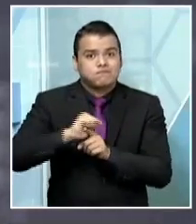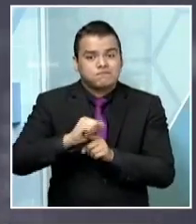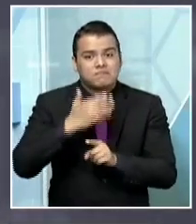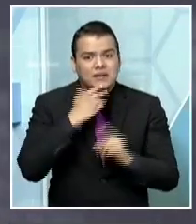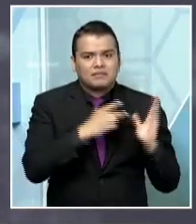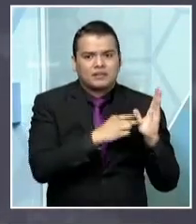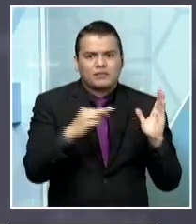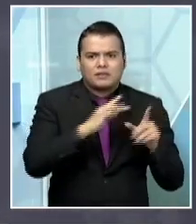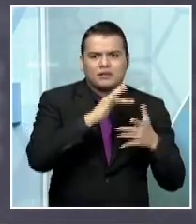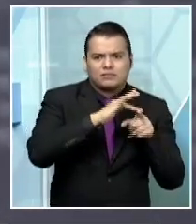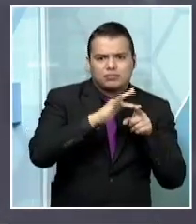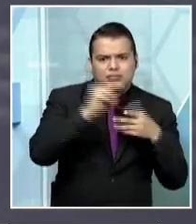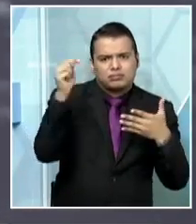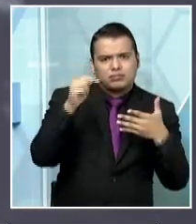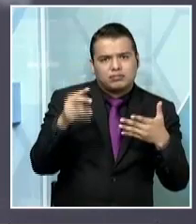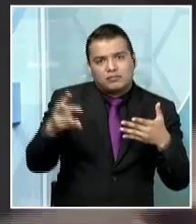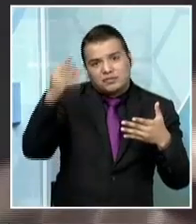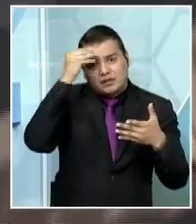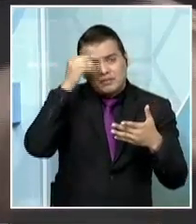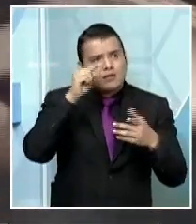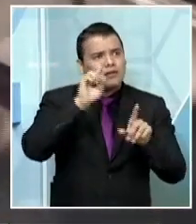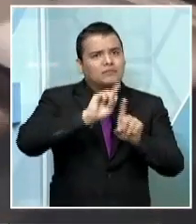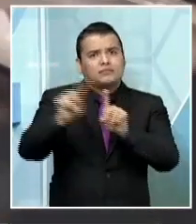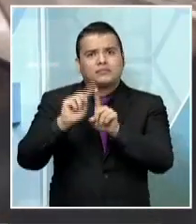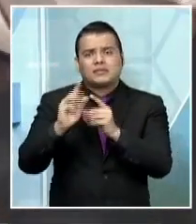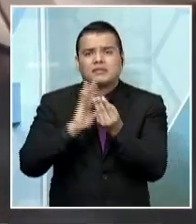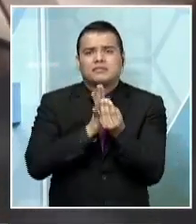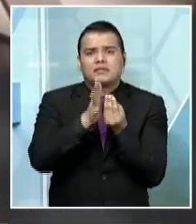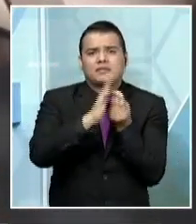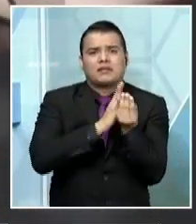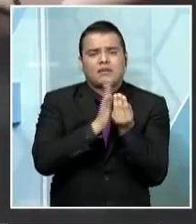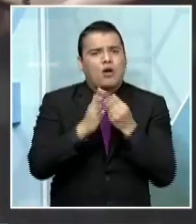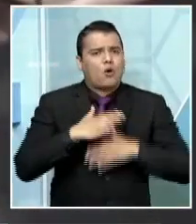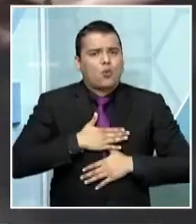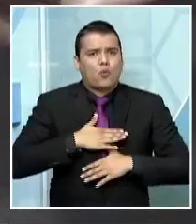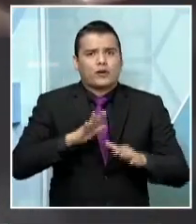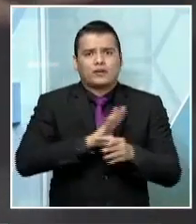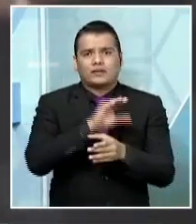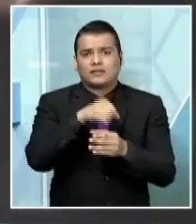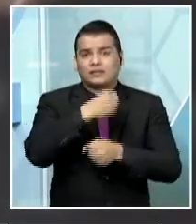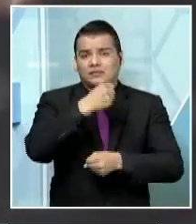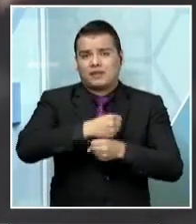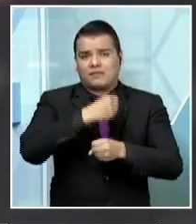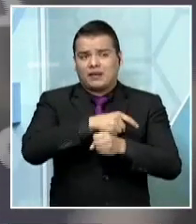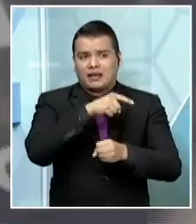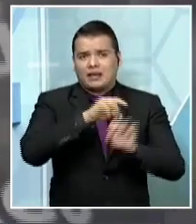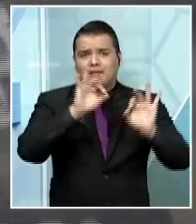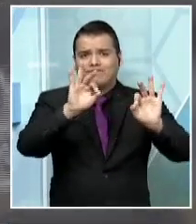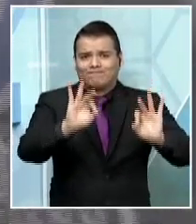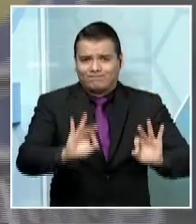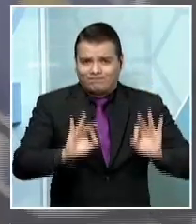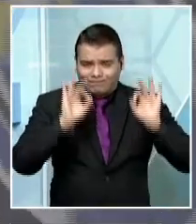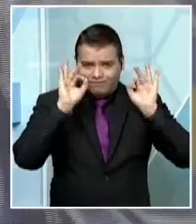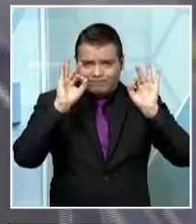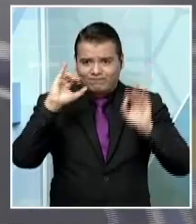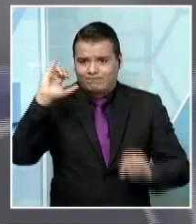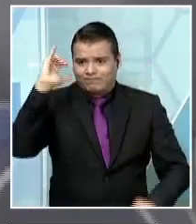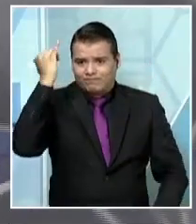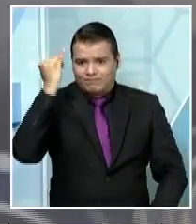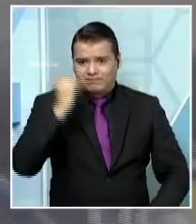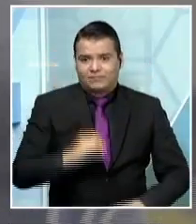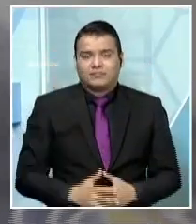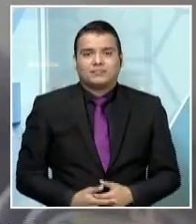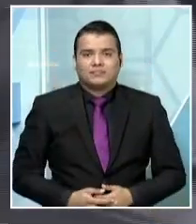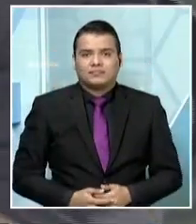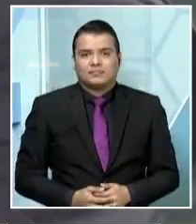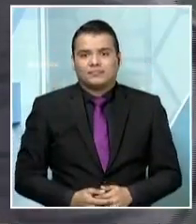ser formados para poder trabajar en cualquier medio, no solo de Colombia, sino del mundo, o sea, con los mejores estándares de calidad y de cómo se está trabajando en el mundo el